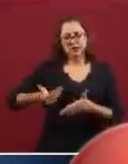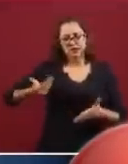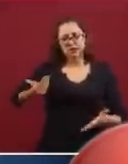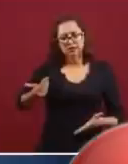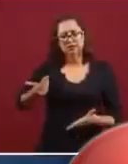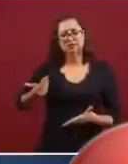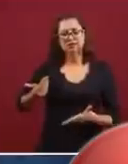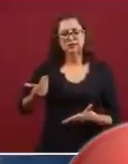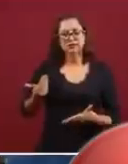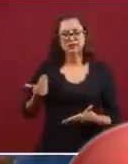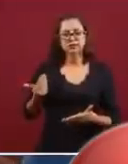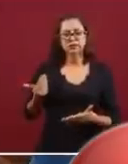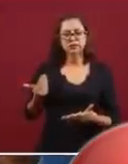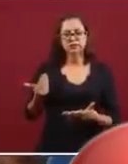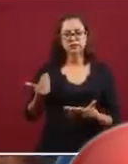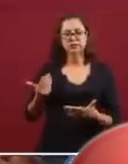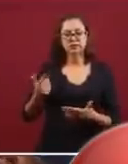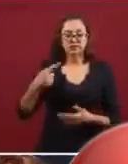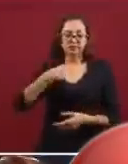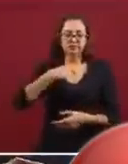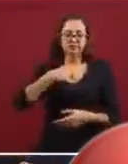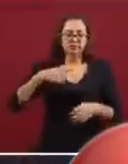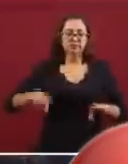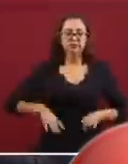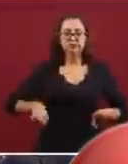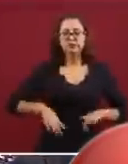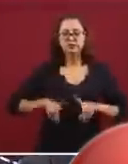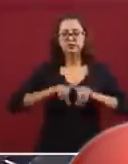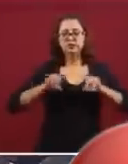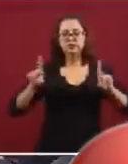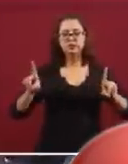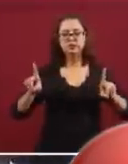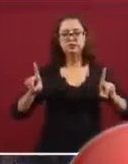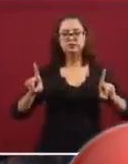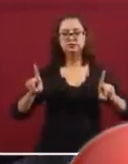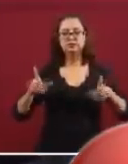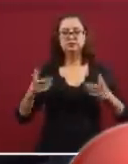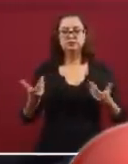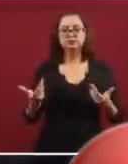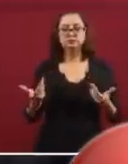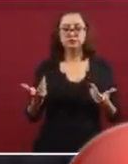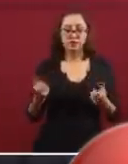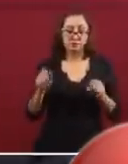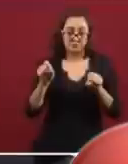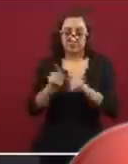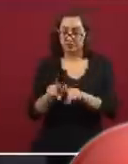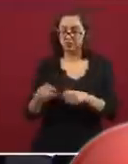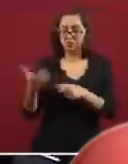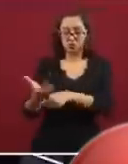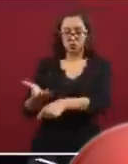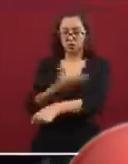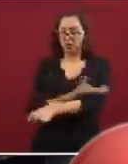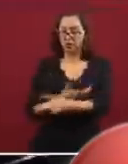y esa es mi diferencia con compañeros nuestros,